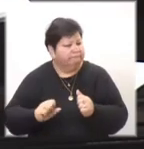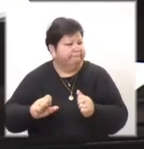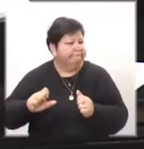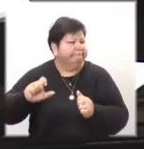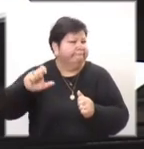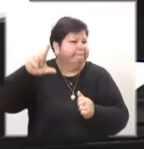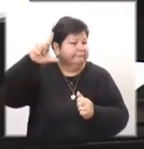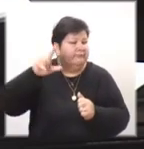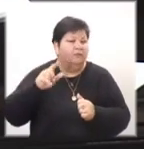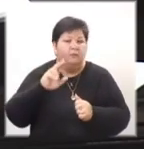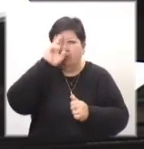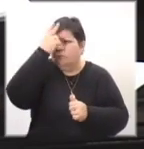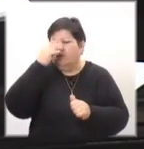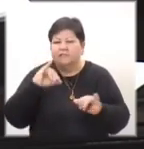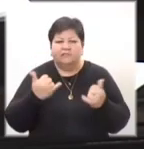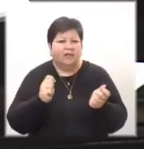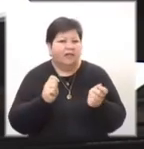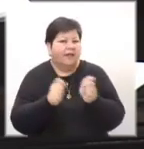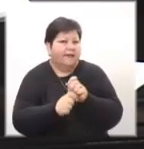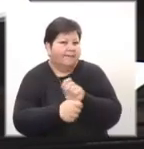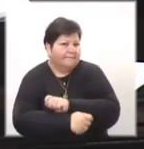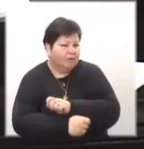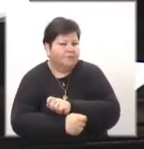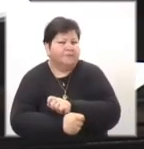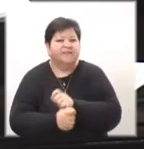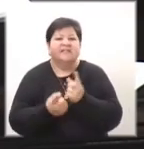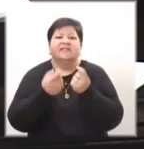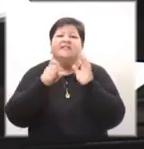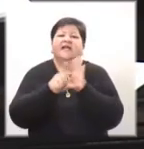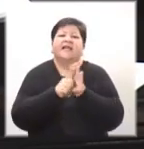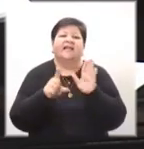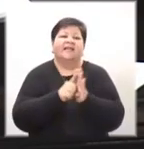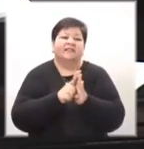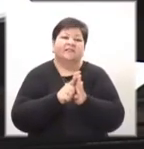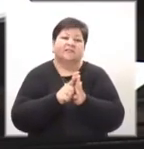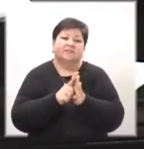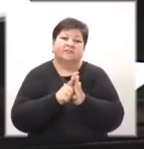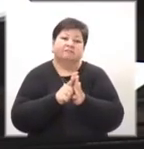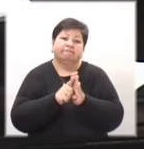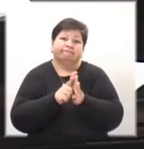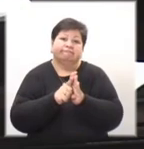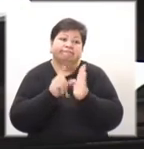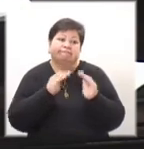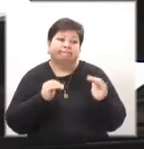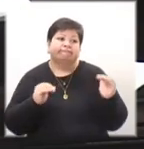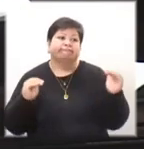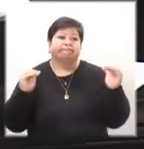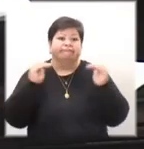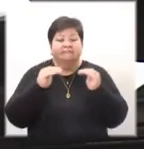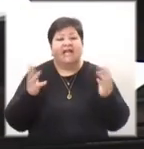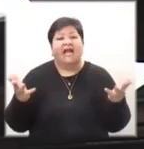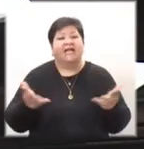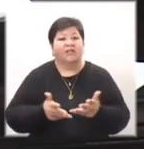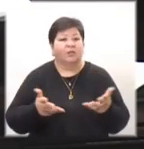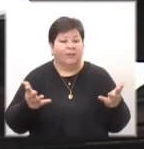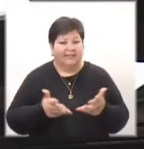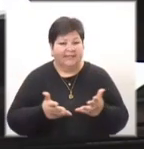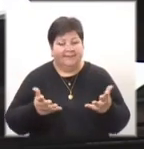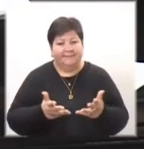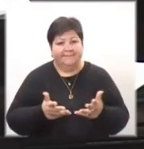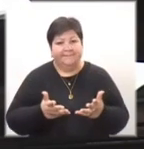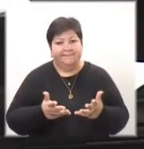estos cambios y es necesario que las leyes acompañen esta dinámica actual. Estamos de